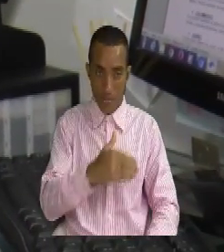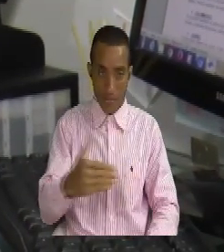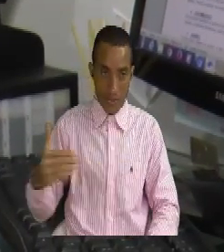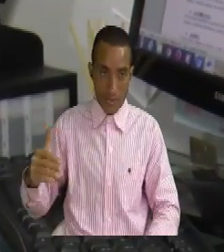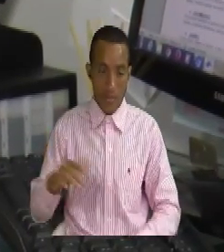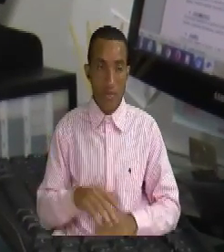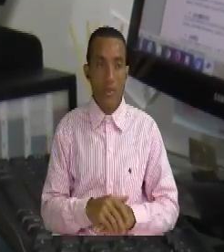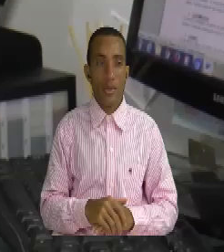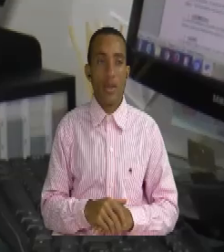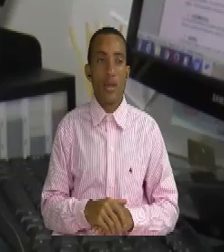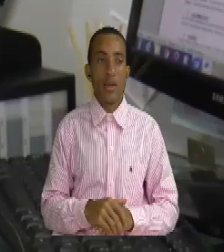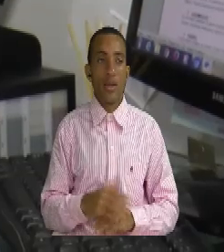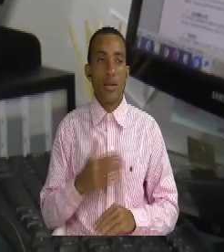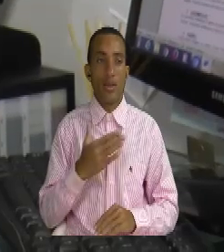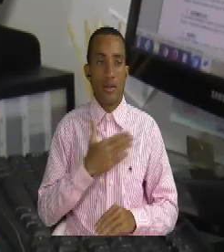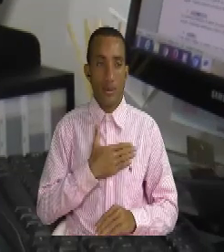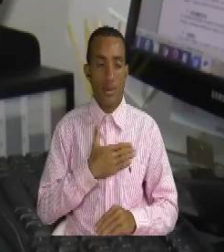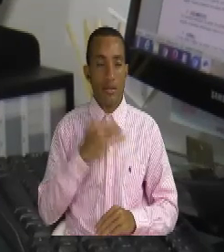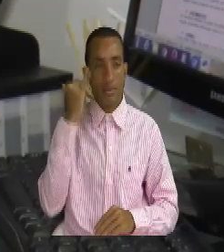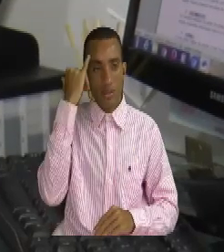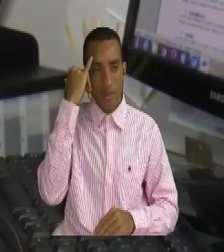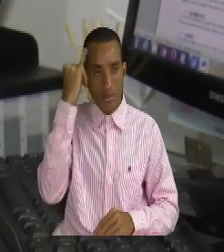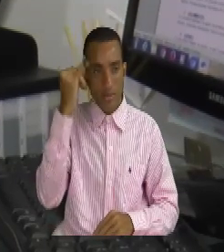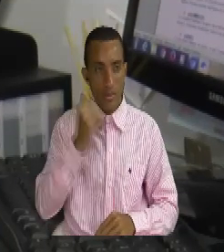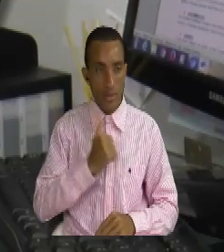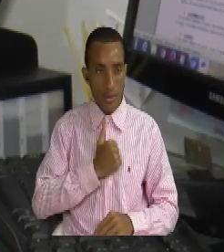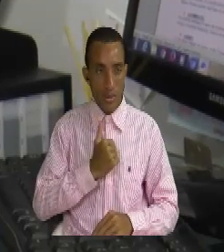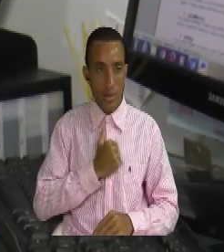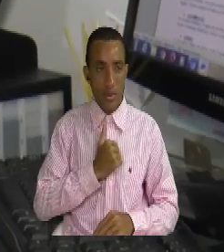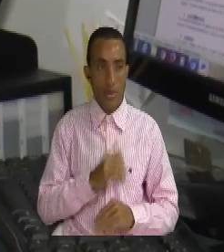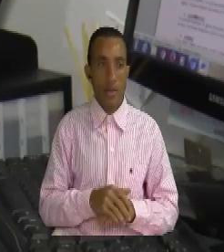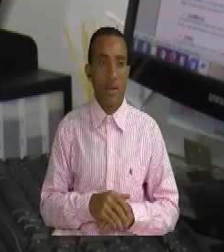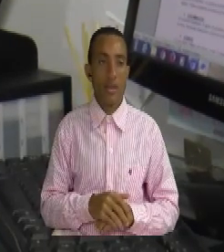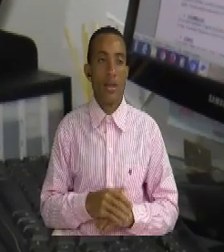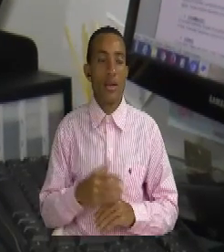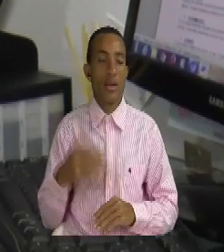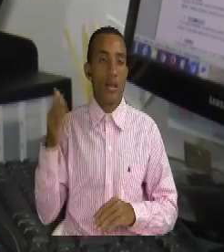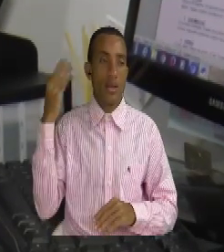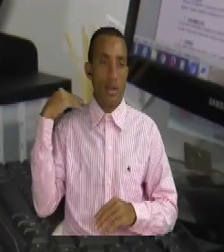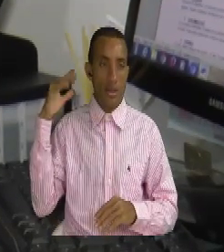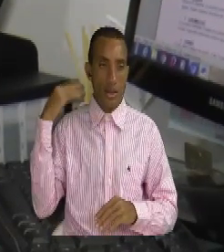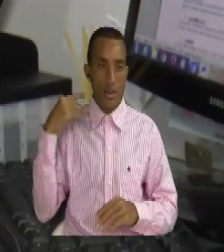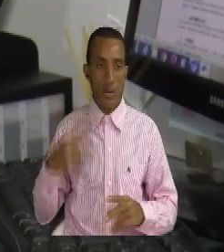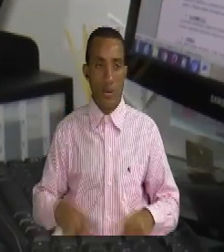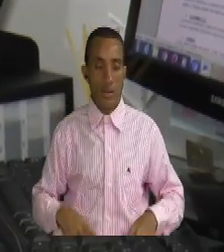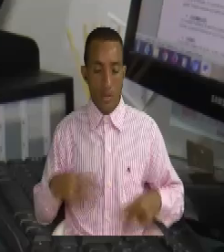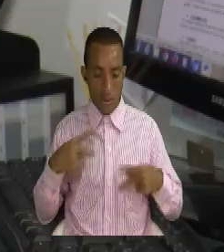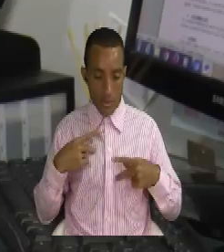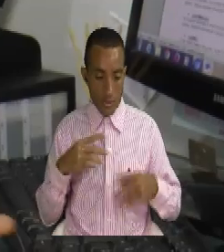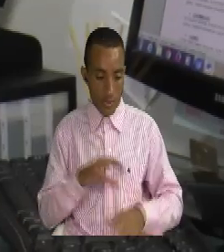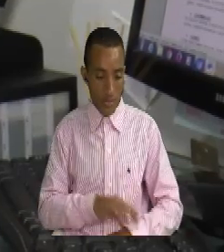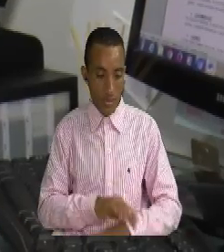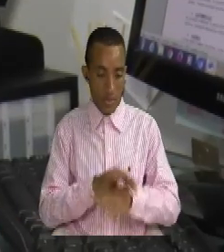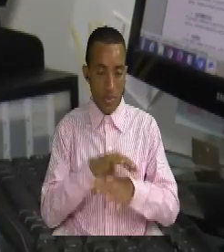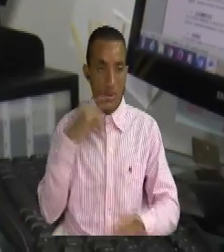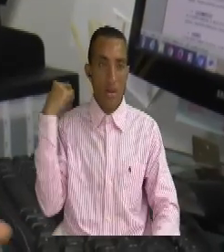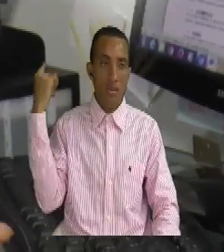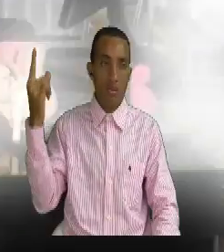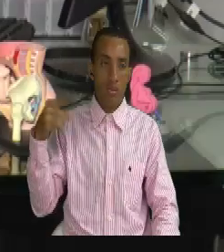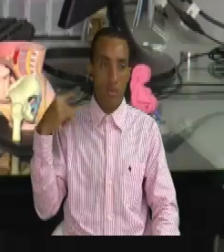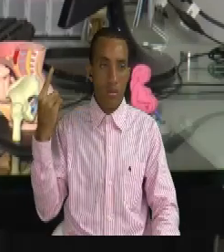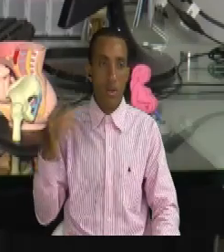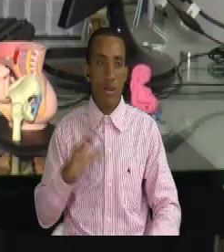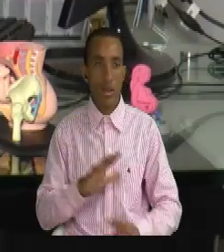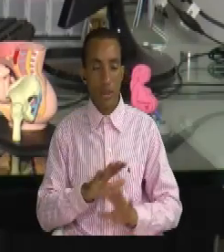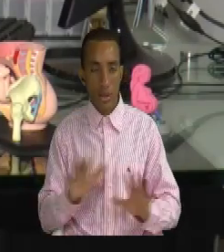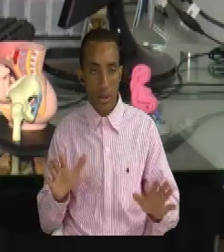materno-fetal. Y pues esta idea nace a modo personal principalmente durante el transcurso de mi vida como médico general. Pues uno va viendo los baches